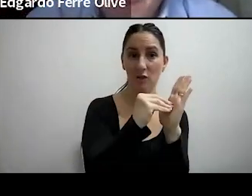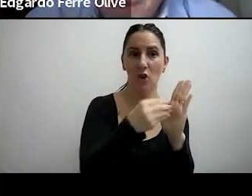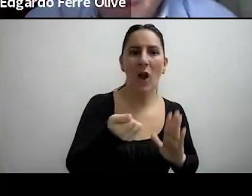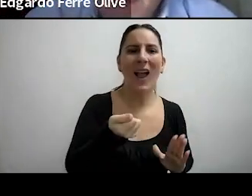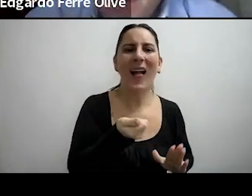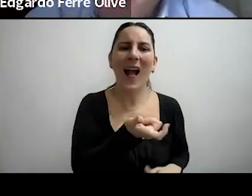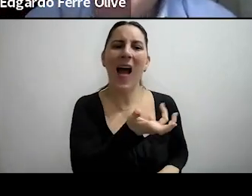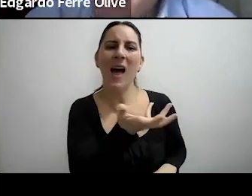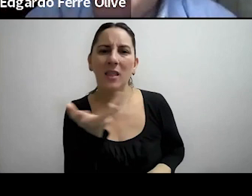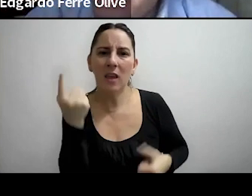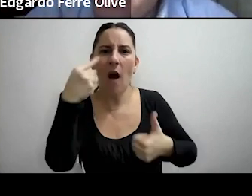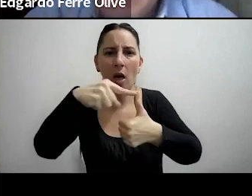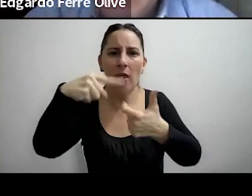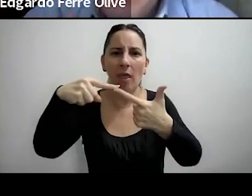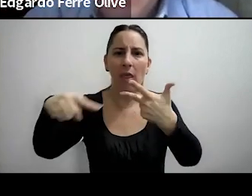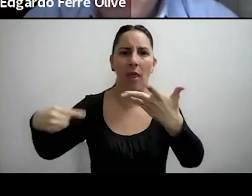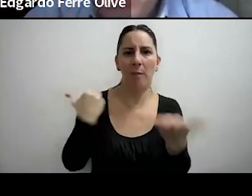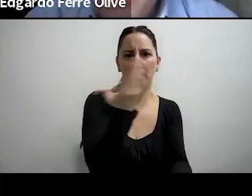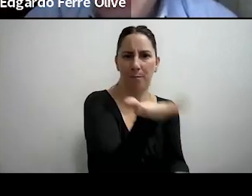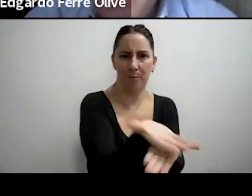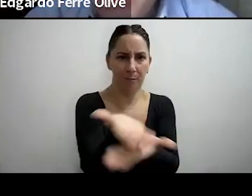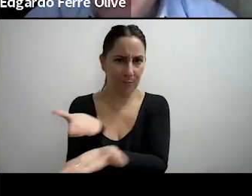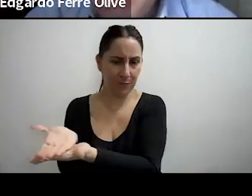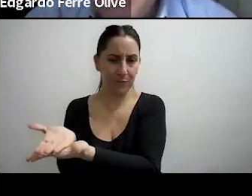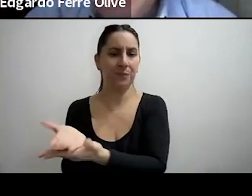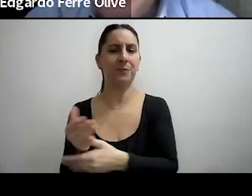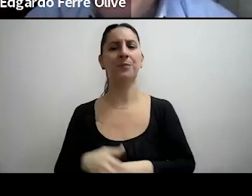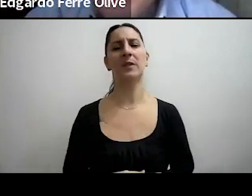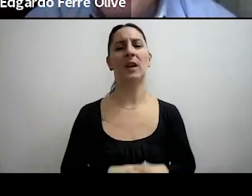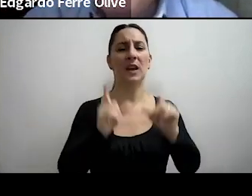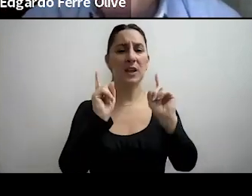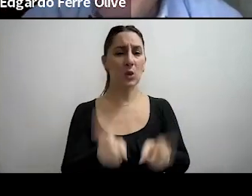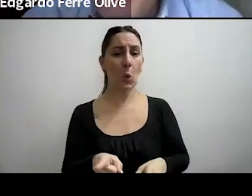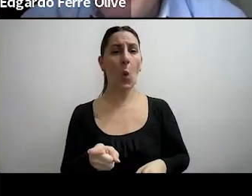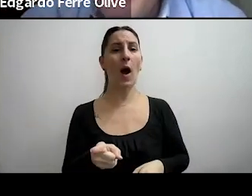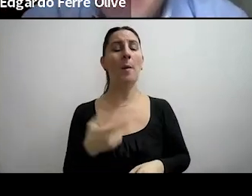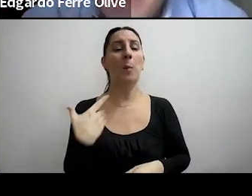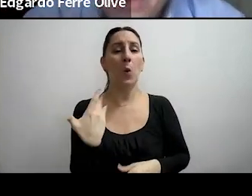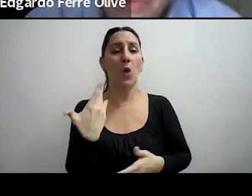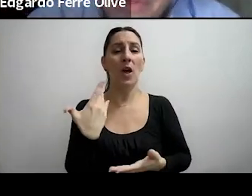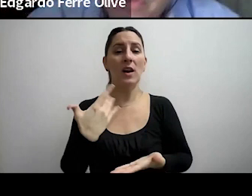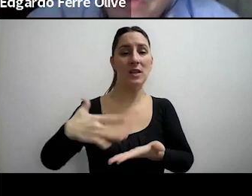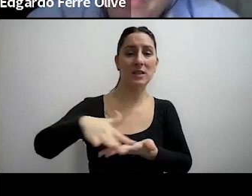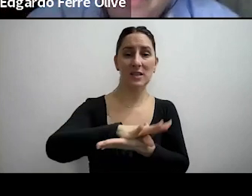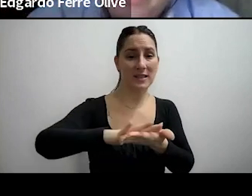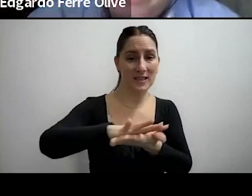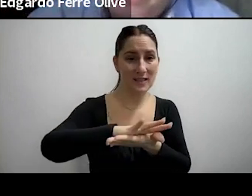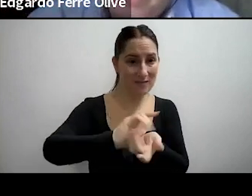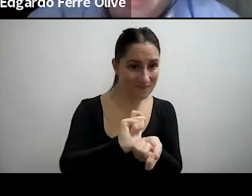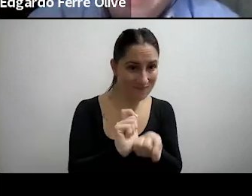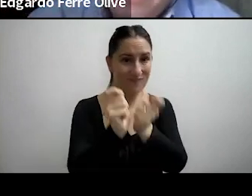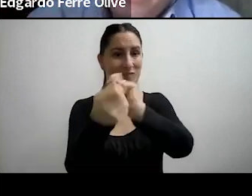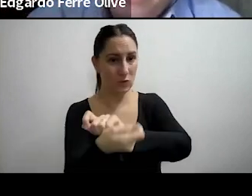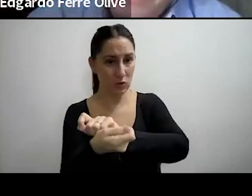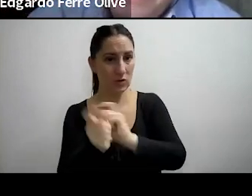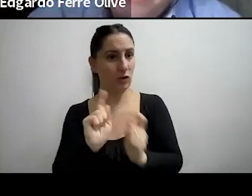ir ofertando, ¿no? Y les vuelvo a decir, tratar de que se pueda sustituir el bien a los efectos de que no se